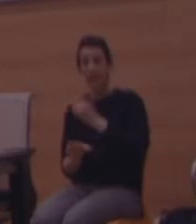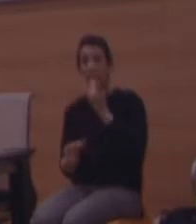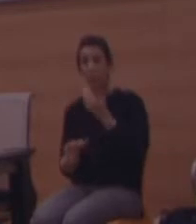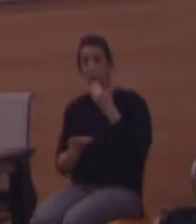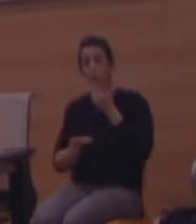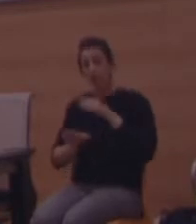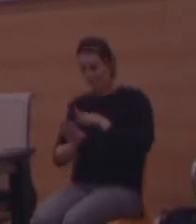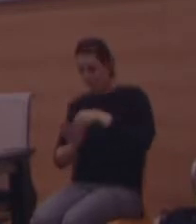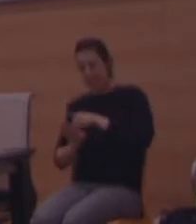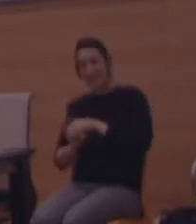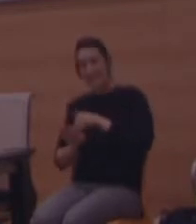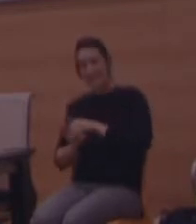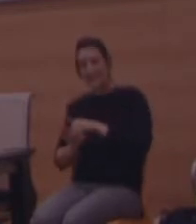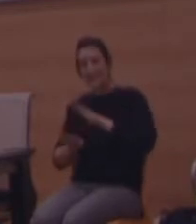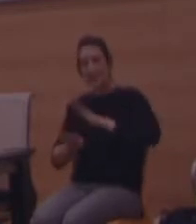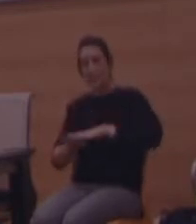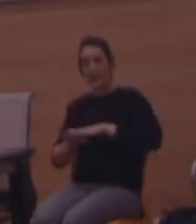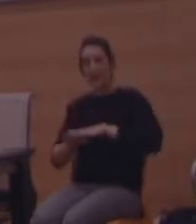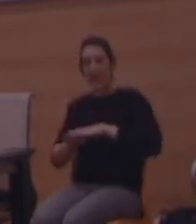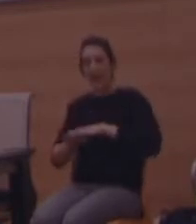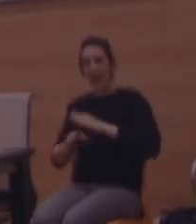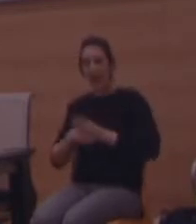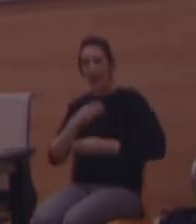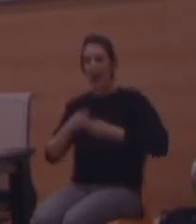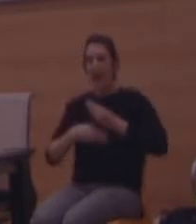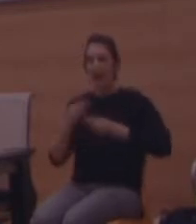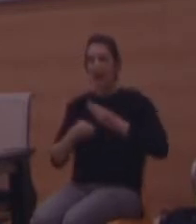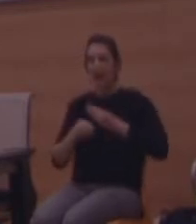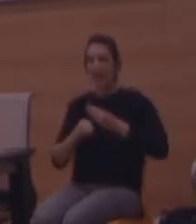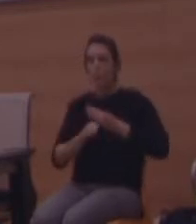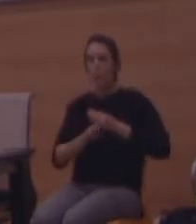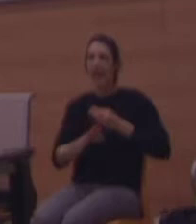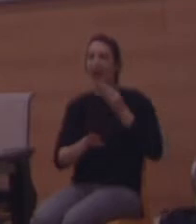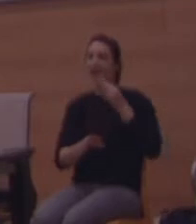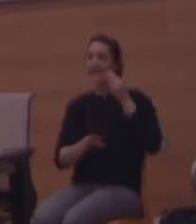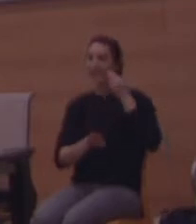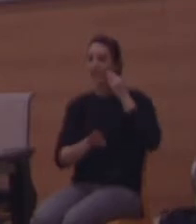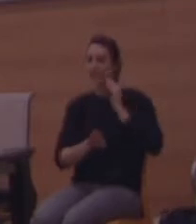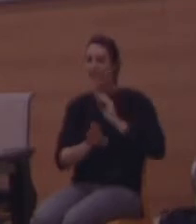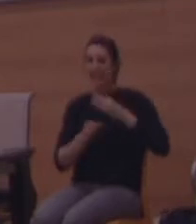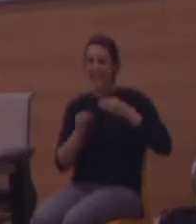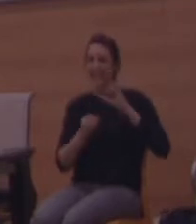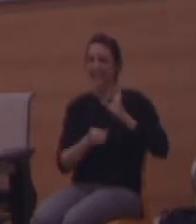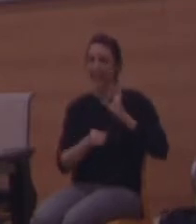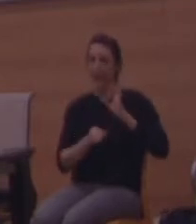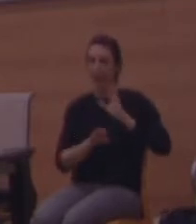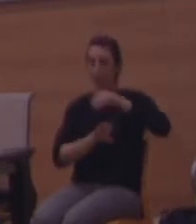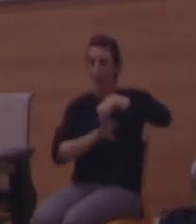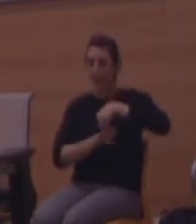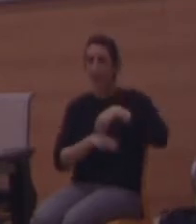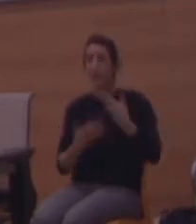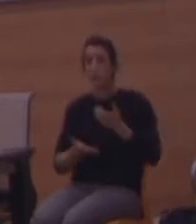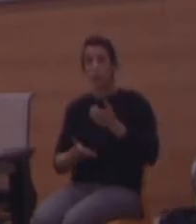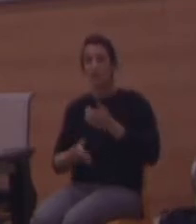que queremos utilizar para la fábrica de las órtesis digitales, de las siliconas, siempre se